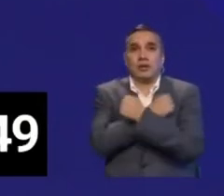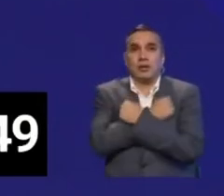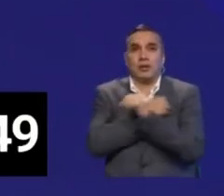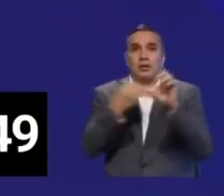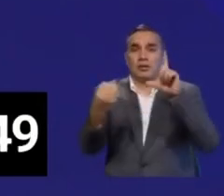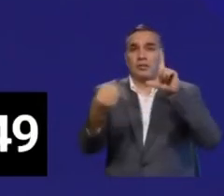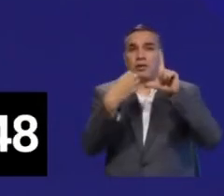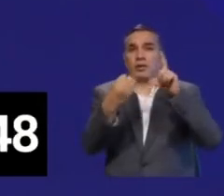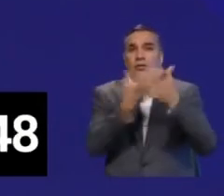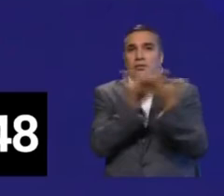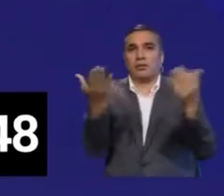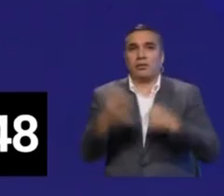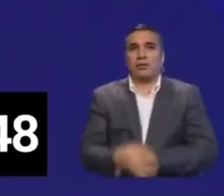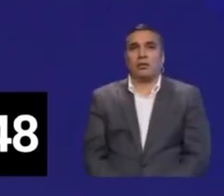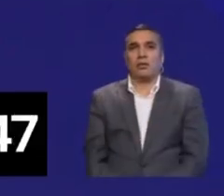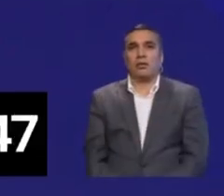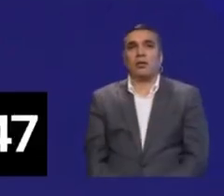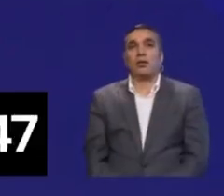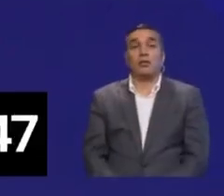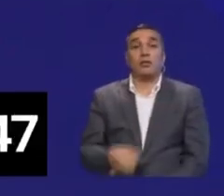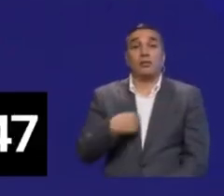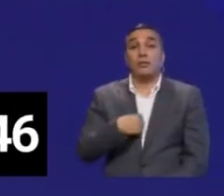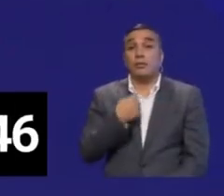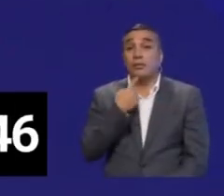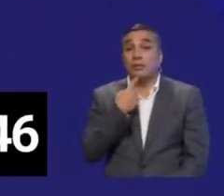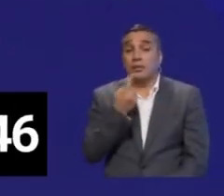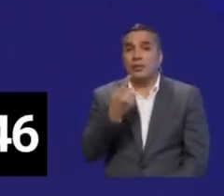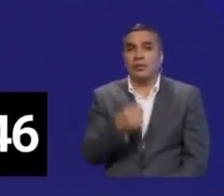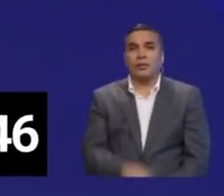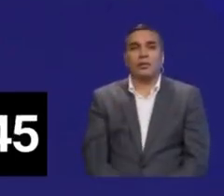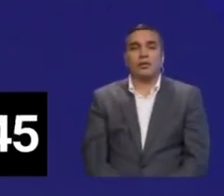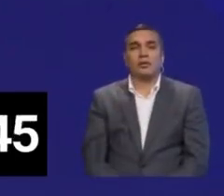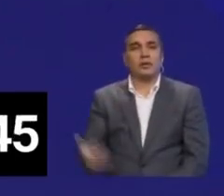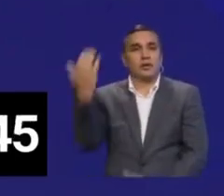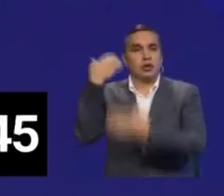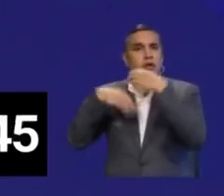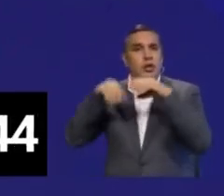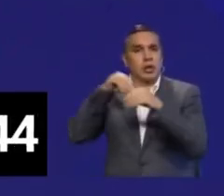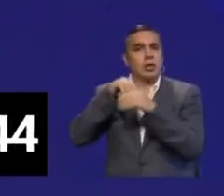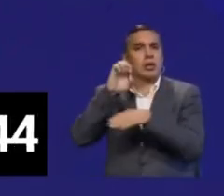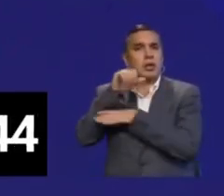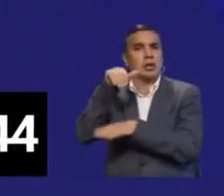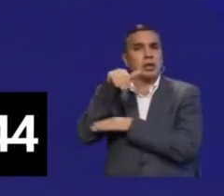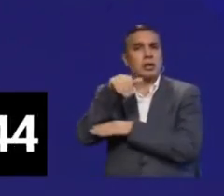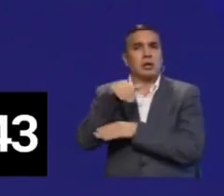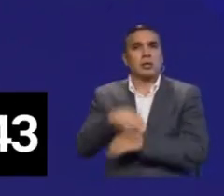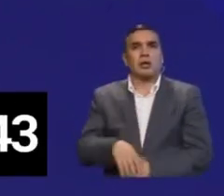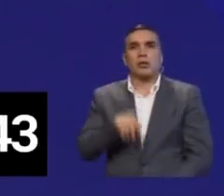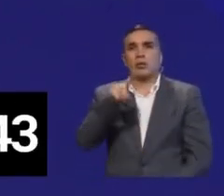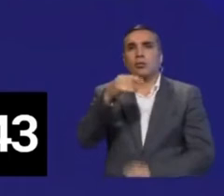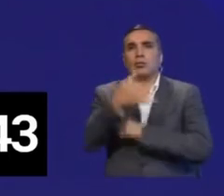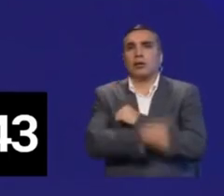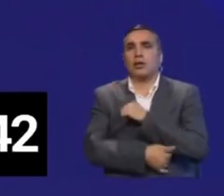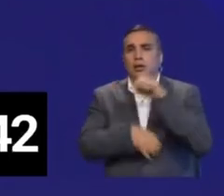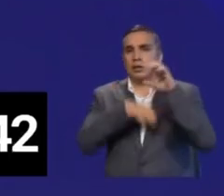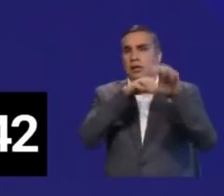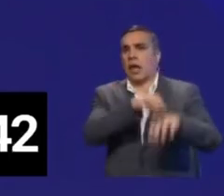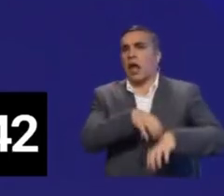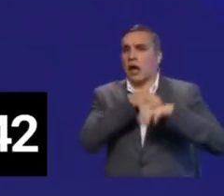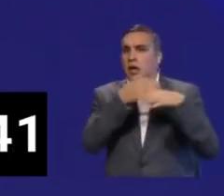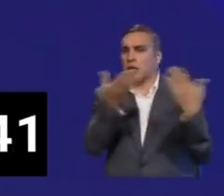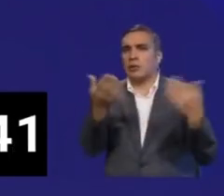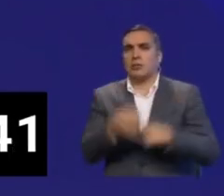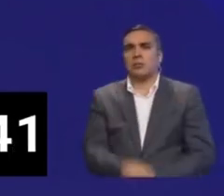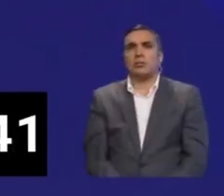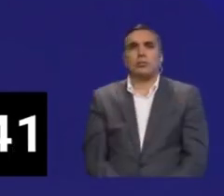virtual. Quiero decirles que históricamente el Ecuador ha sido un país agrícola. No